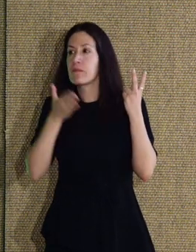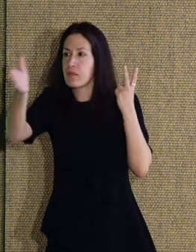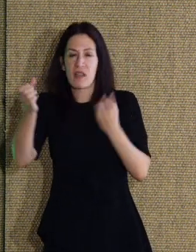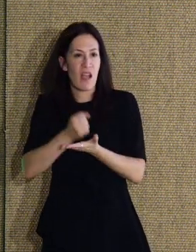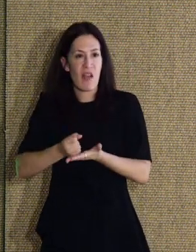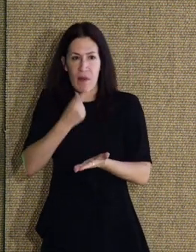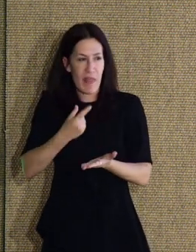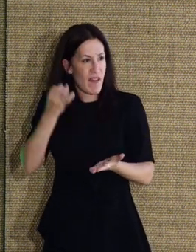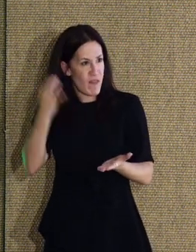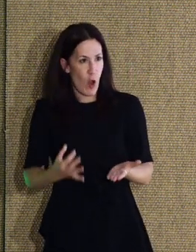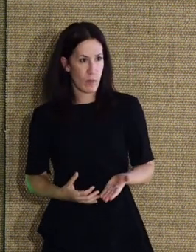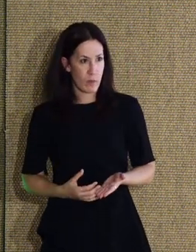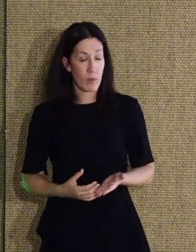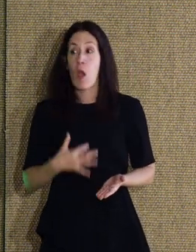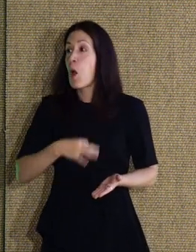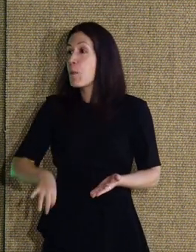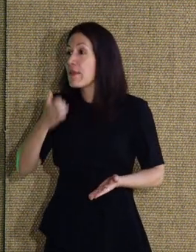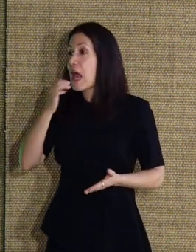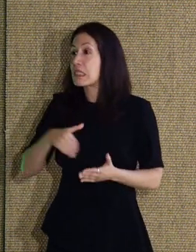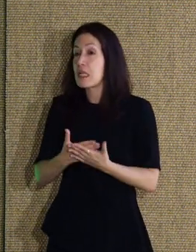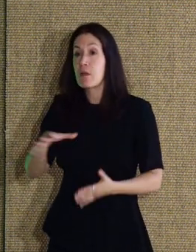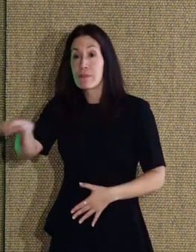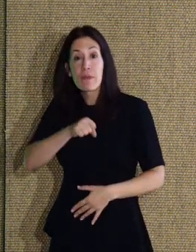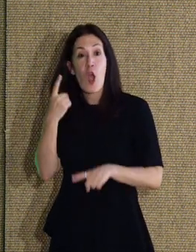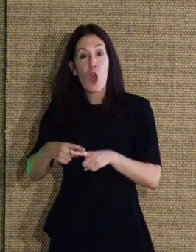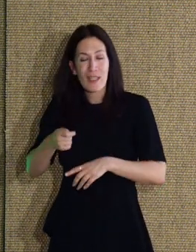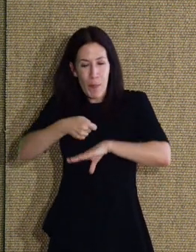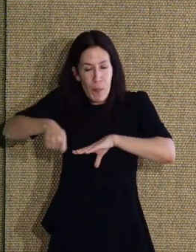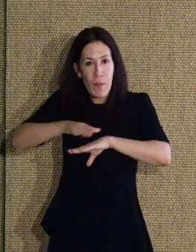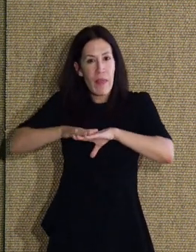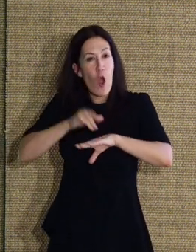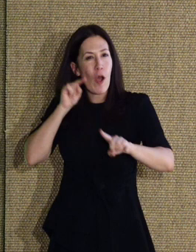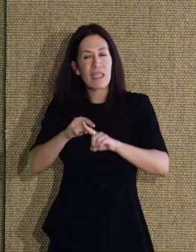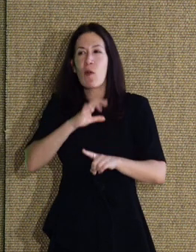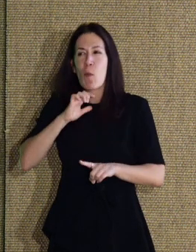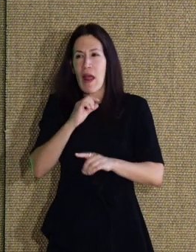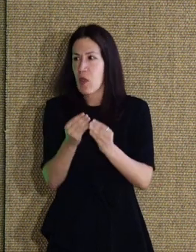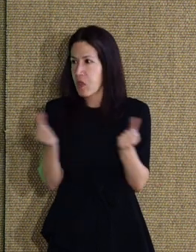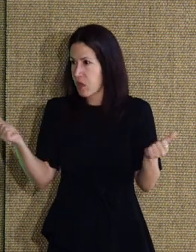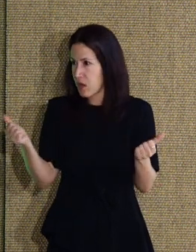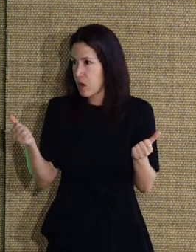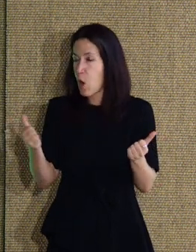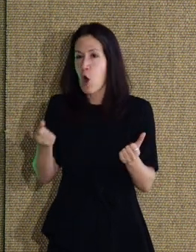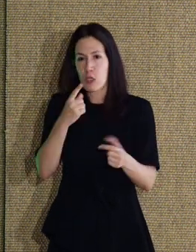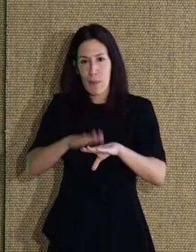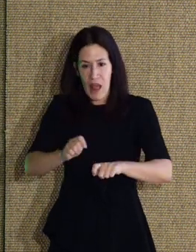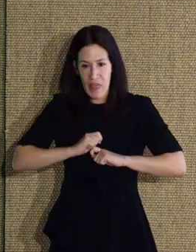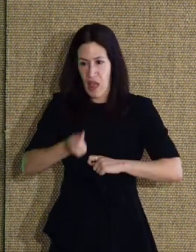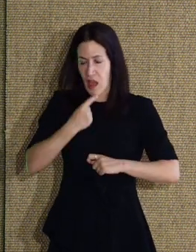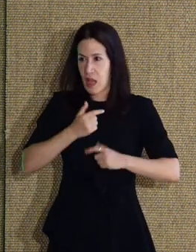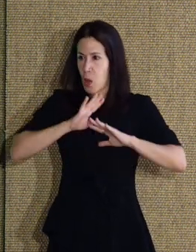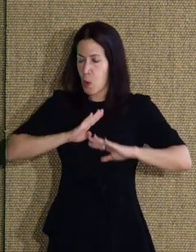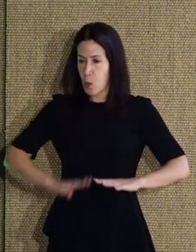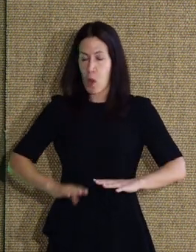farmacia retirará A lo mejor un trombosit para curar esos moratones o un ansiolítico o un